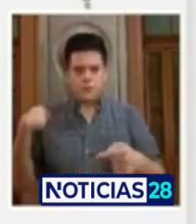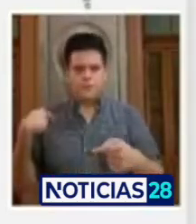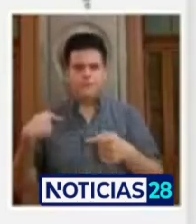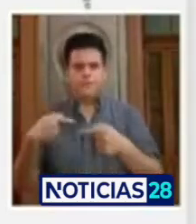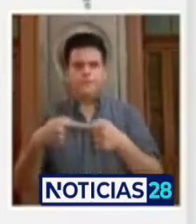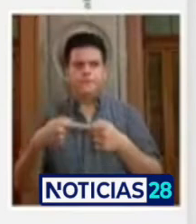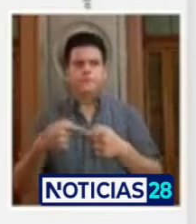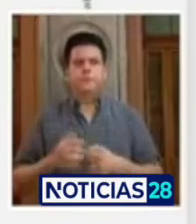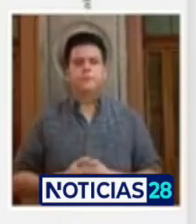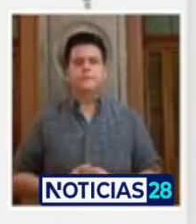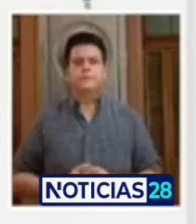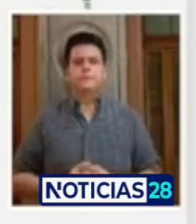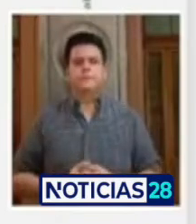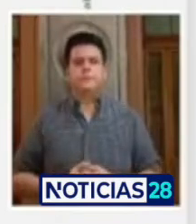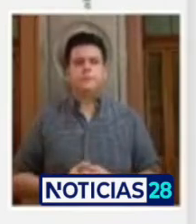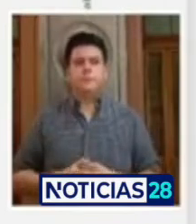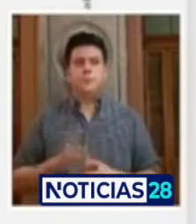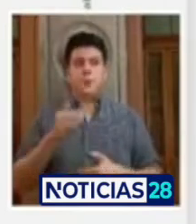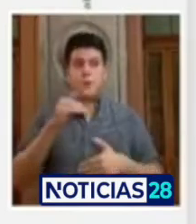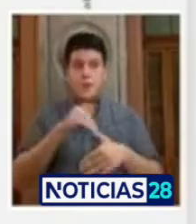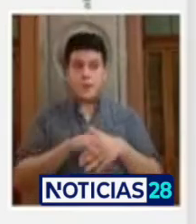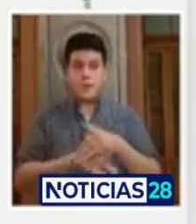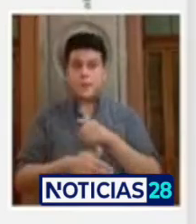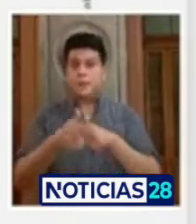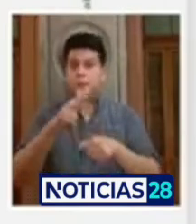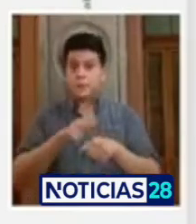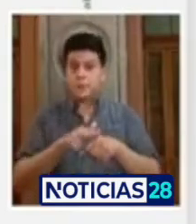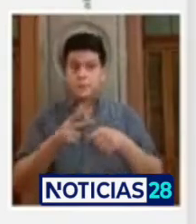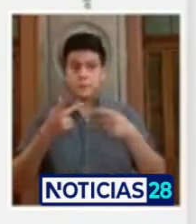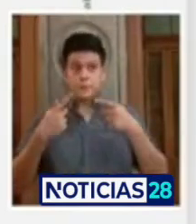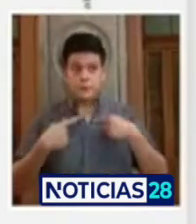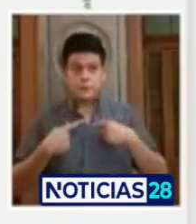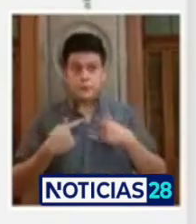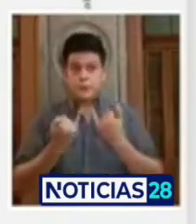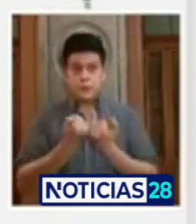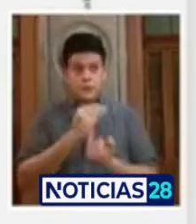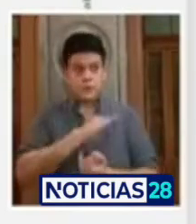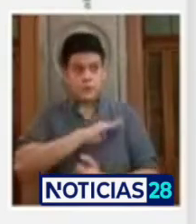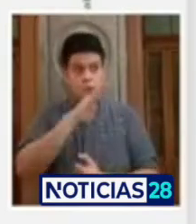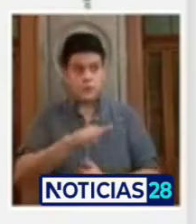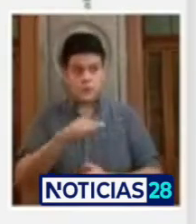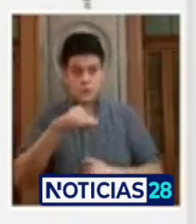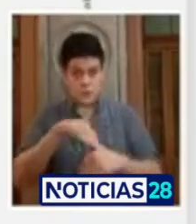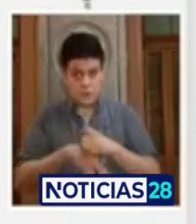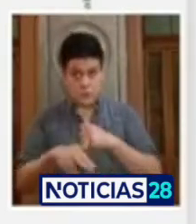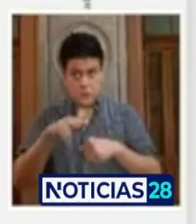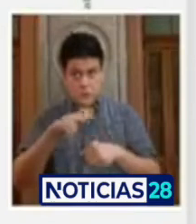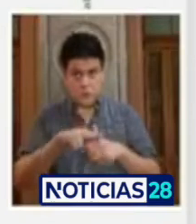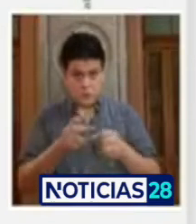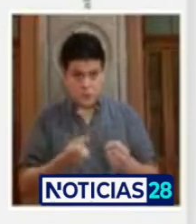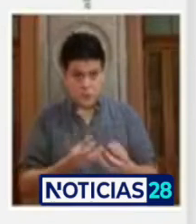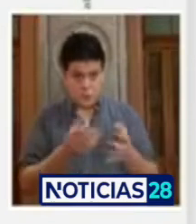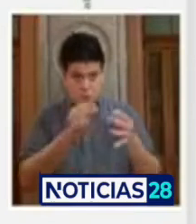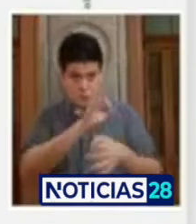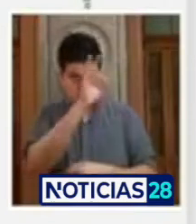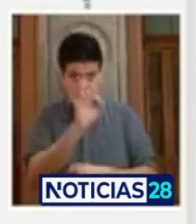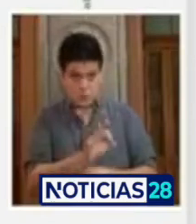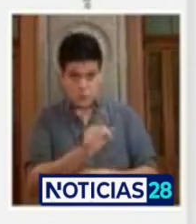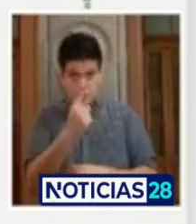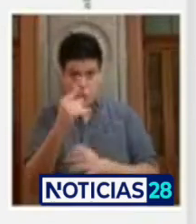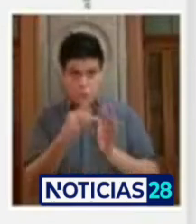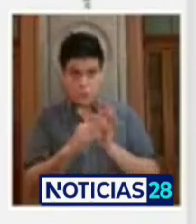la carga de hospitalizaciones y de defunciones de hospitalizaciones es el 1.6 por ciento